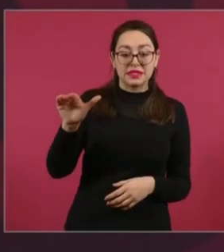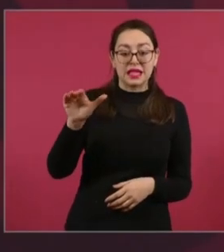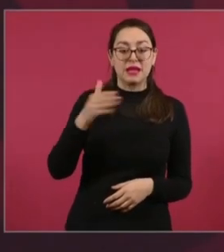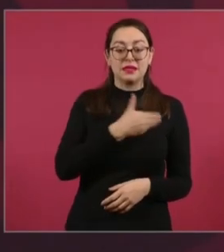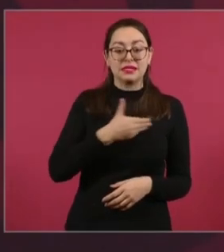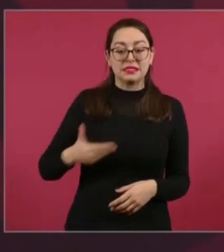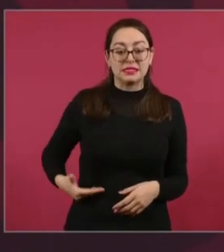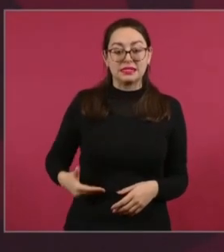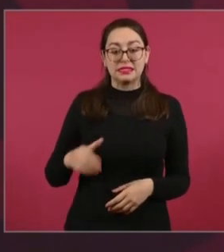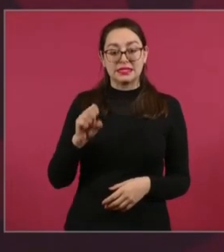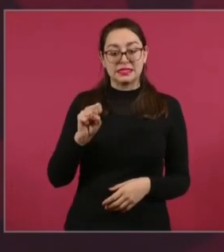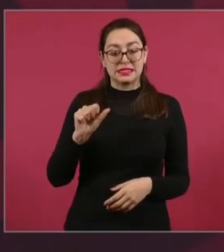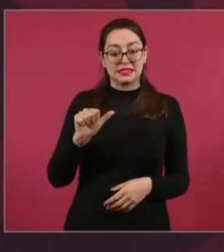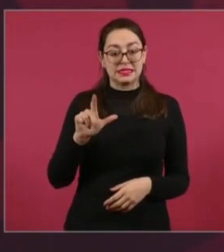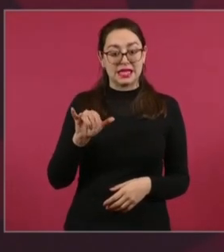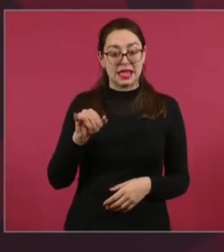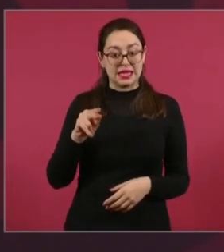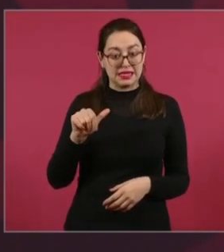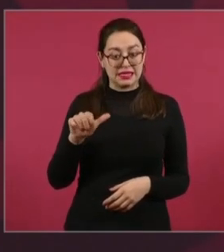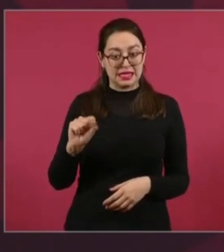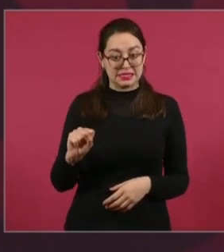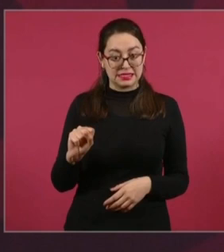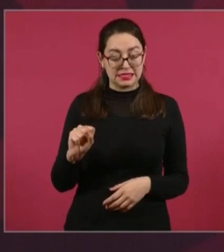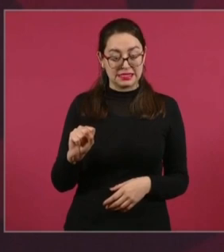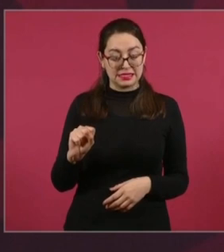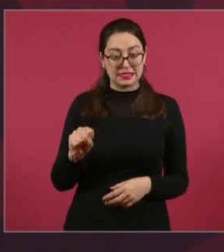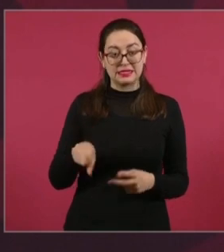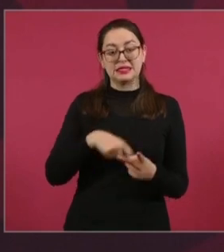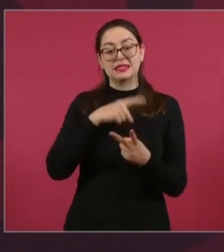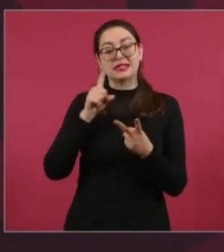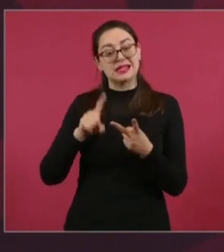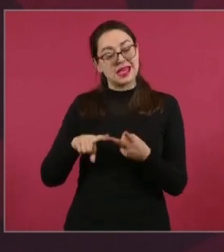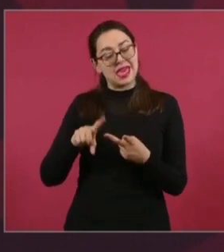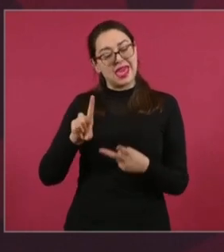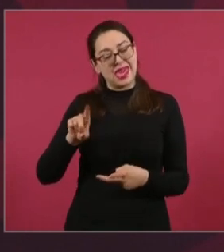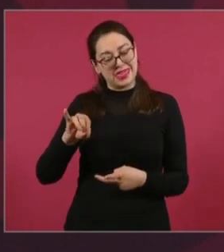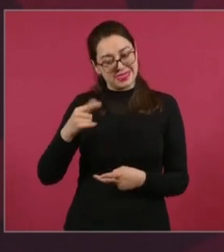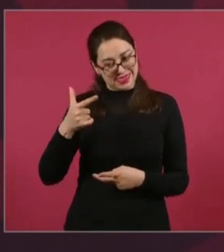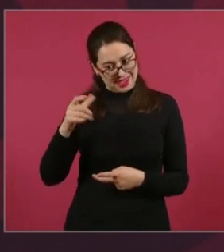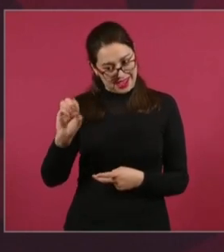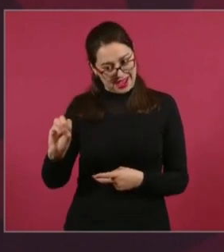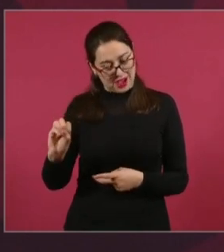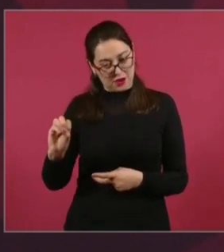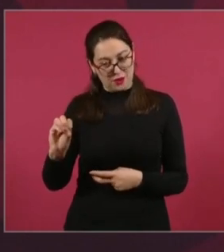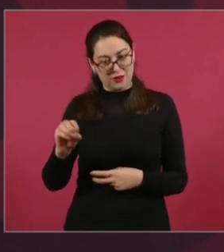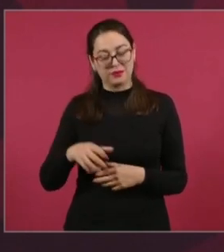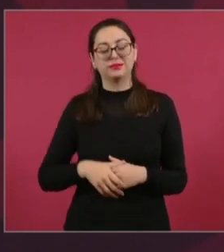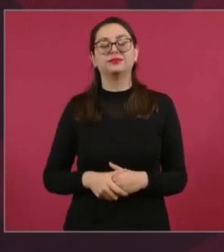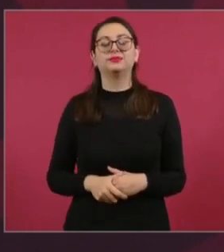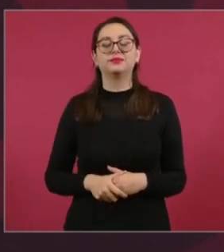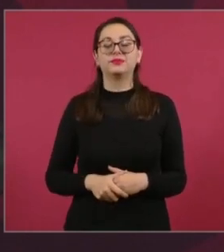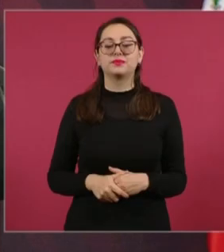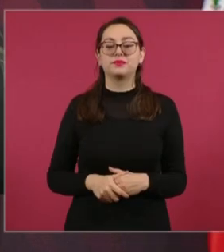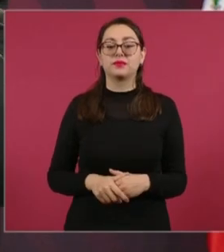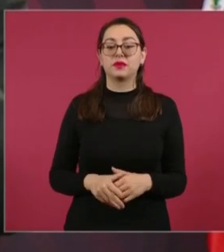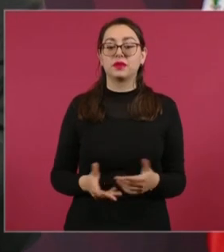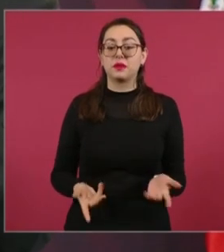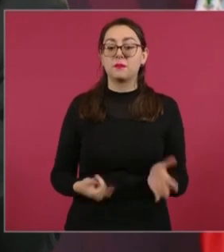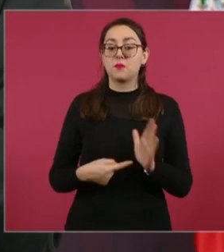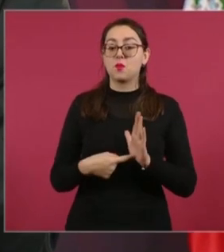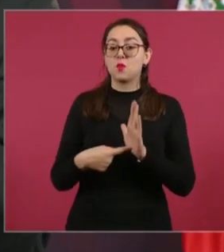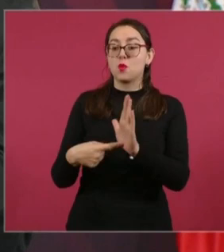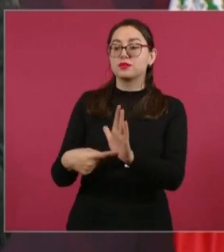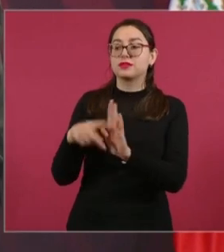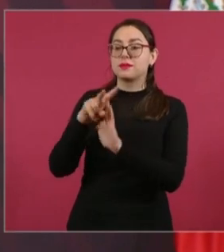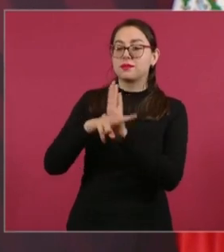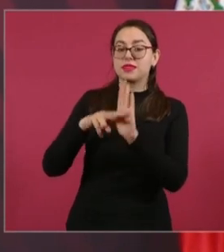y con con Diego, pero primero con Salinas y le muestra los